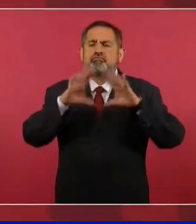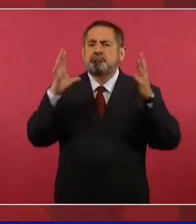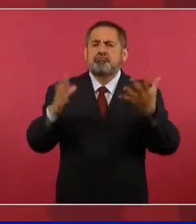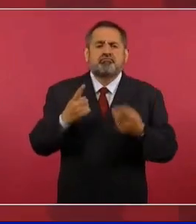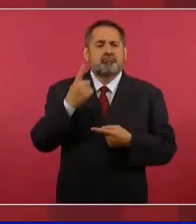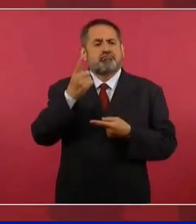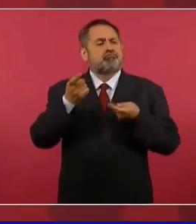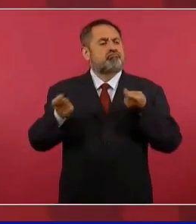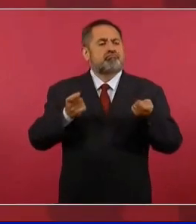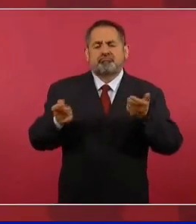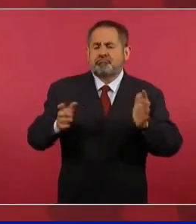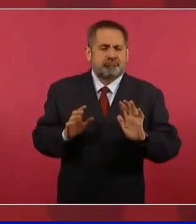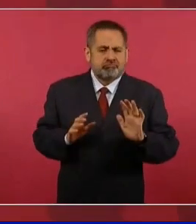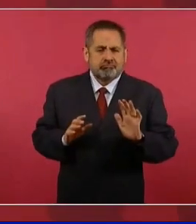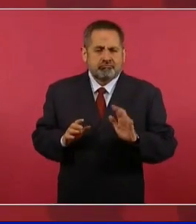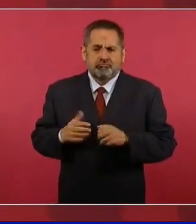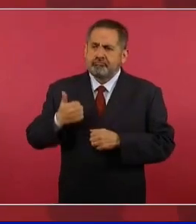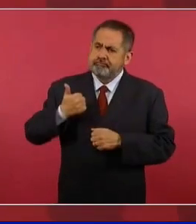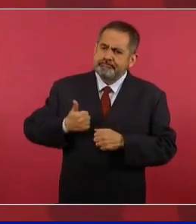Cada país